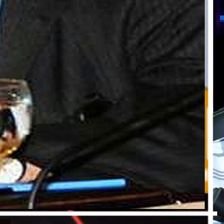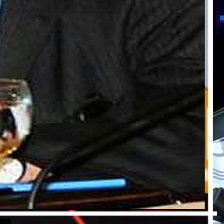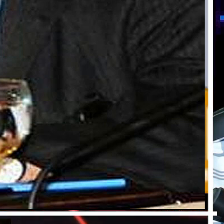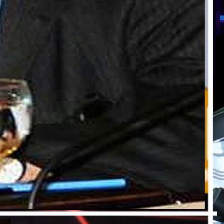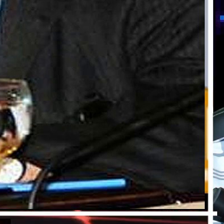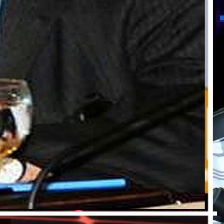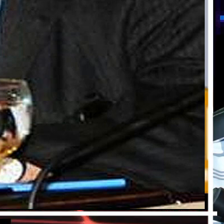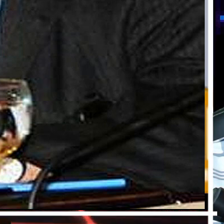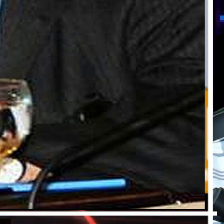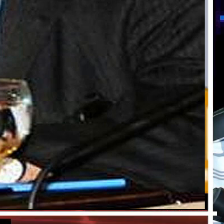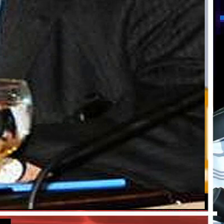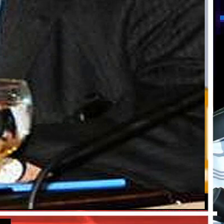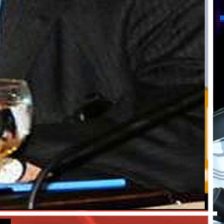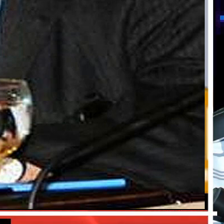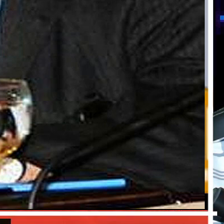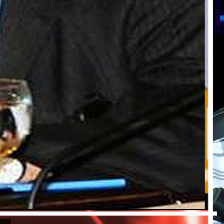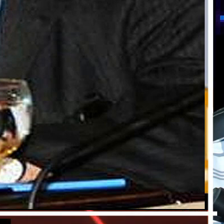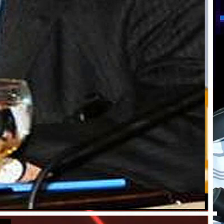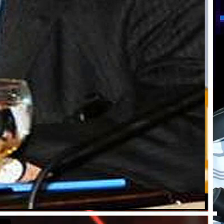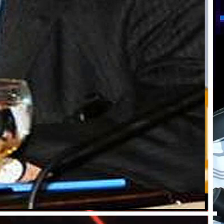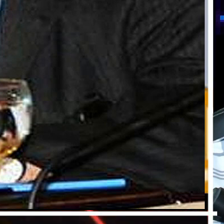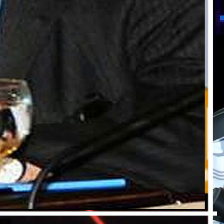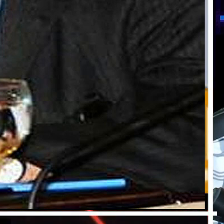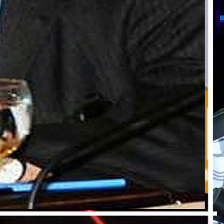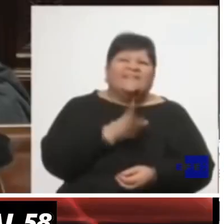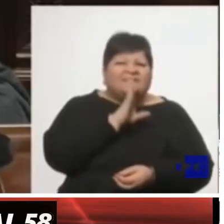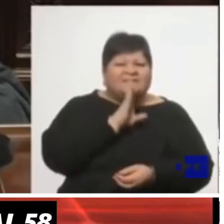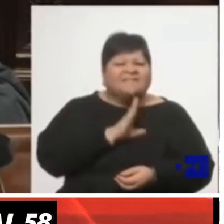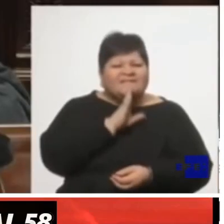su economía y cuestiones por el estilo.